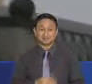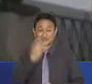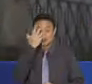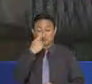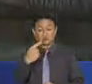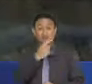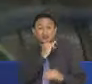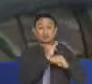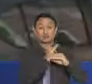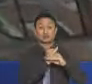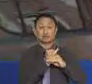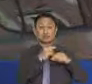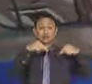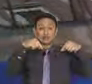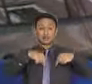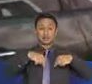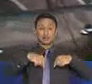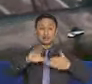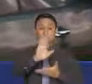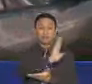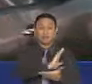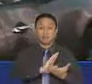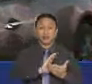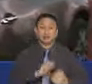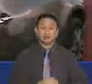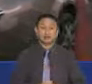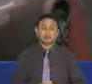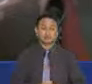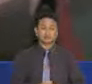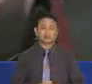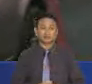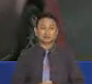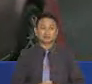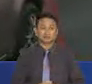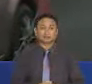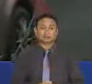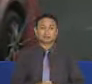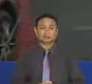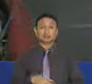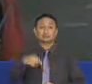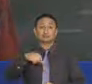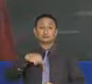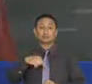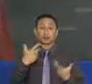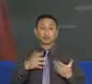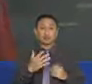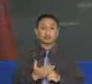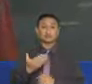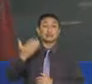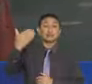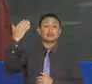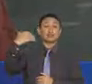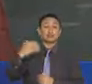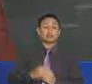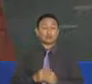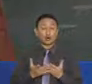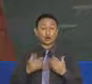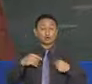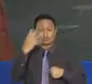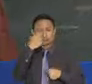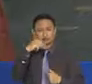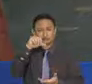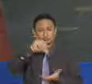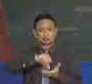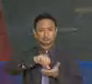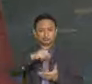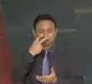iglesia que se ubica en este barrio tan tradicional pero también cerca de los barrios están las joyas arquitectónicas de nuestro centro histórico